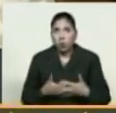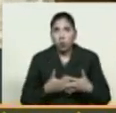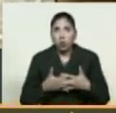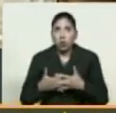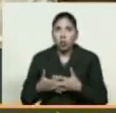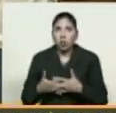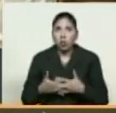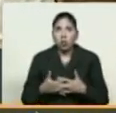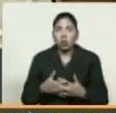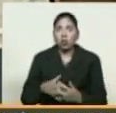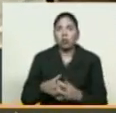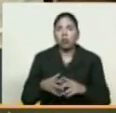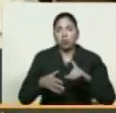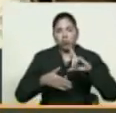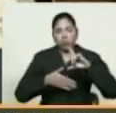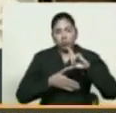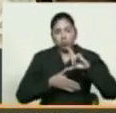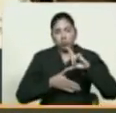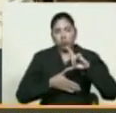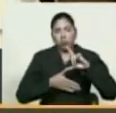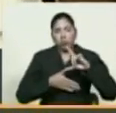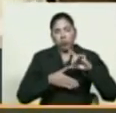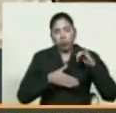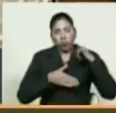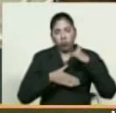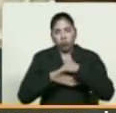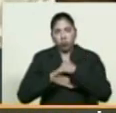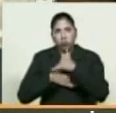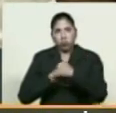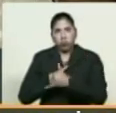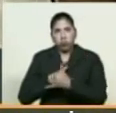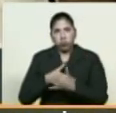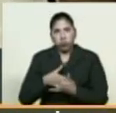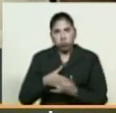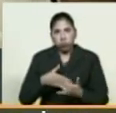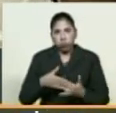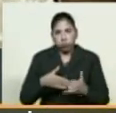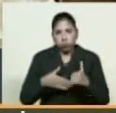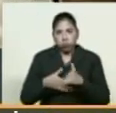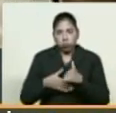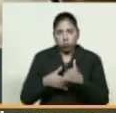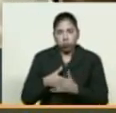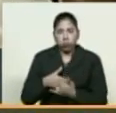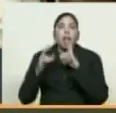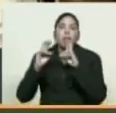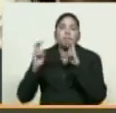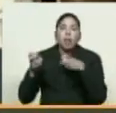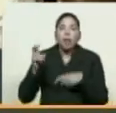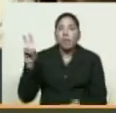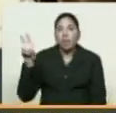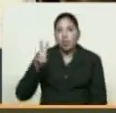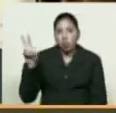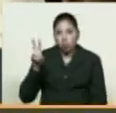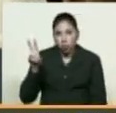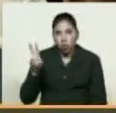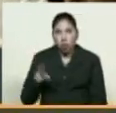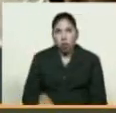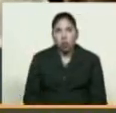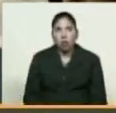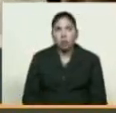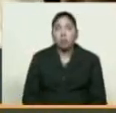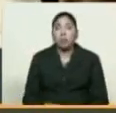por algunos países de Latinoamérica y asomaba ya que iba a tratar el tema de Venezuela, ¿no? Considerando que ya algunos